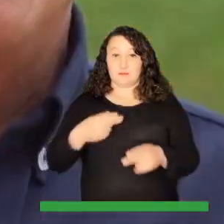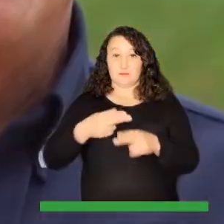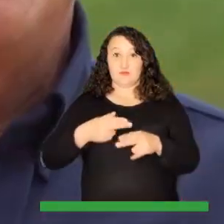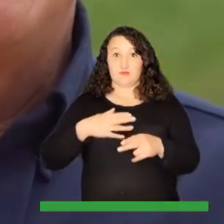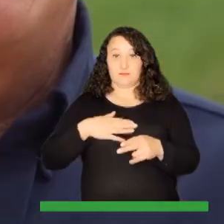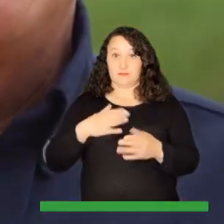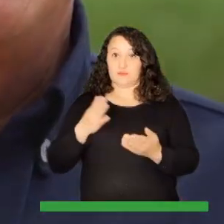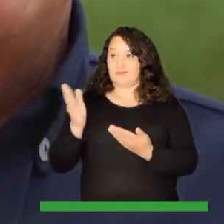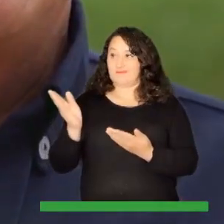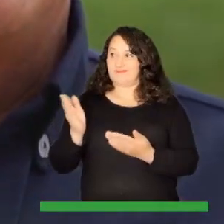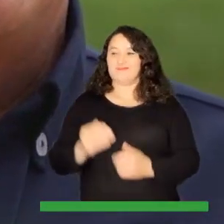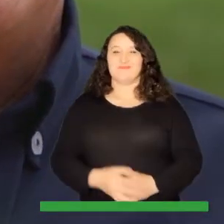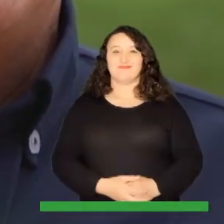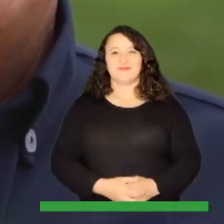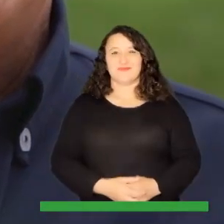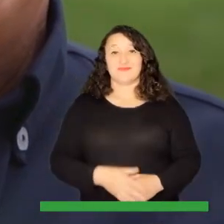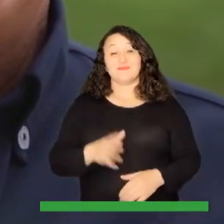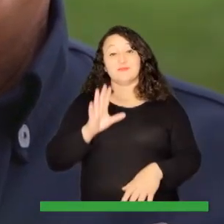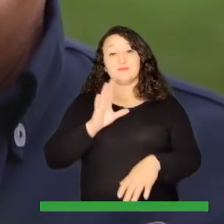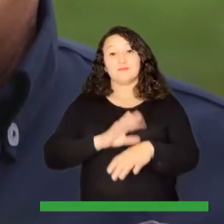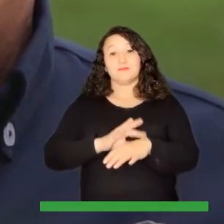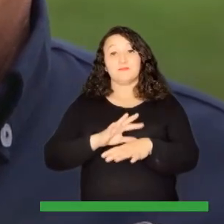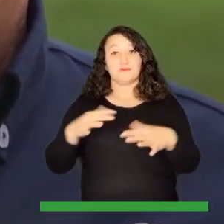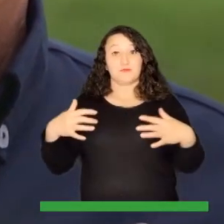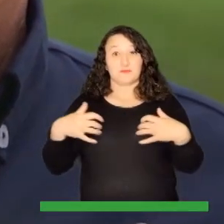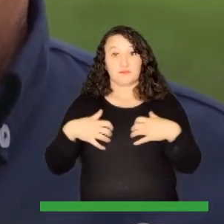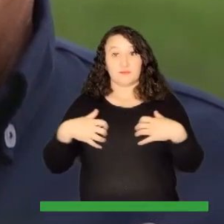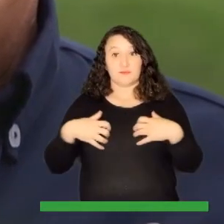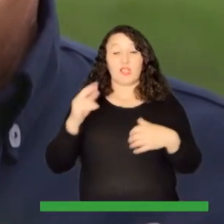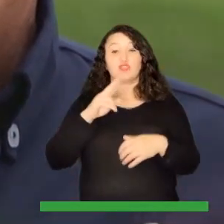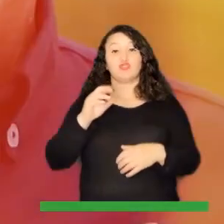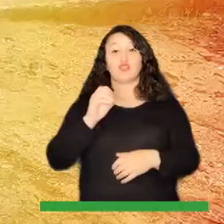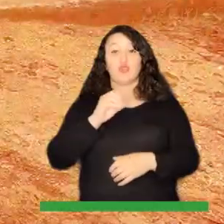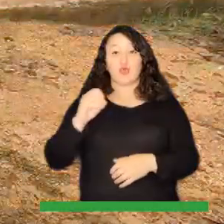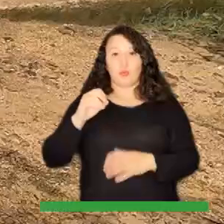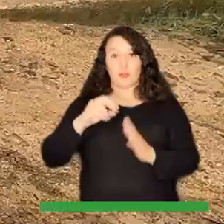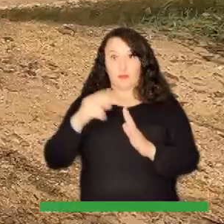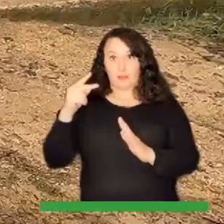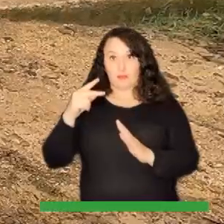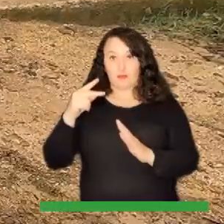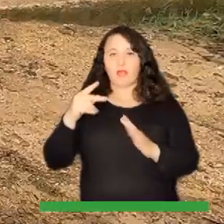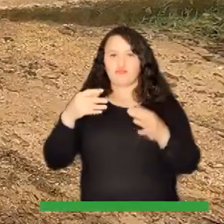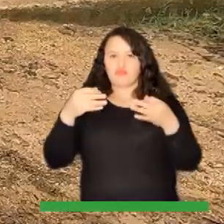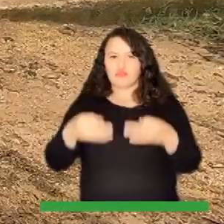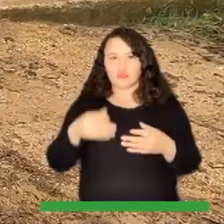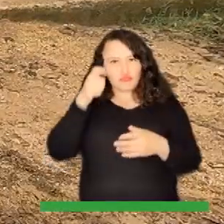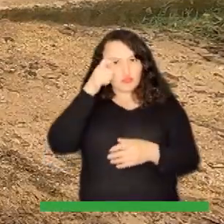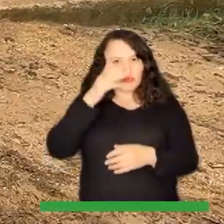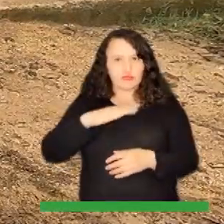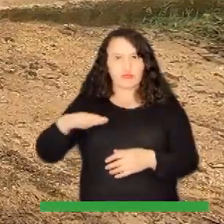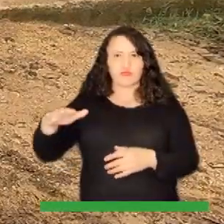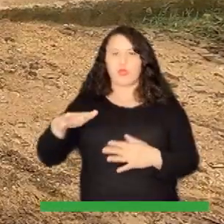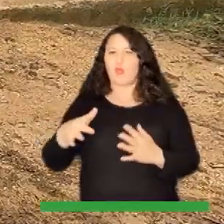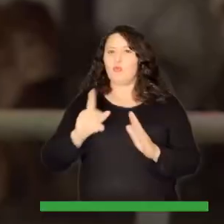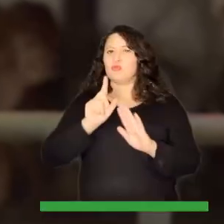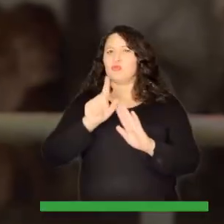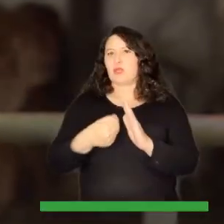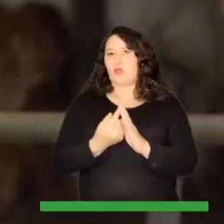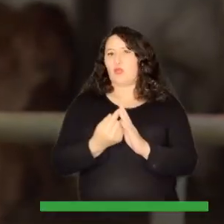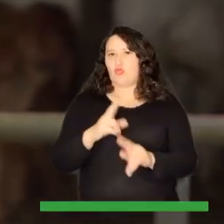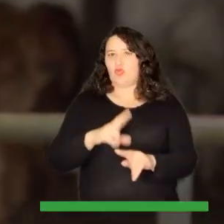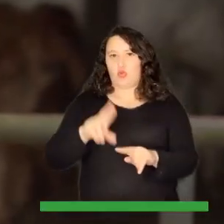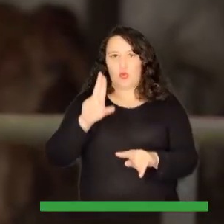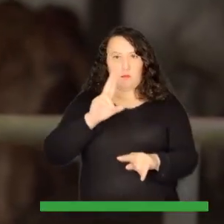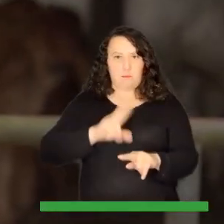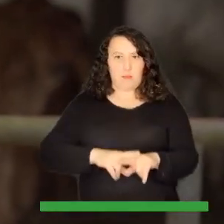Mi nombre es Germán Orlando Rodríguez Romero, soy médico veterinario zootecnista. La ganadería tiene el ciclo normal de